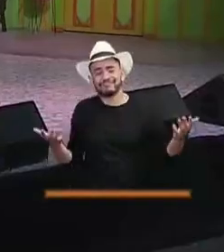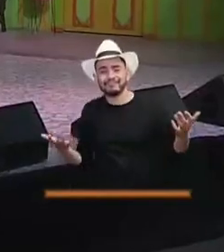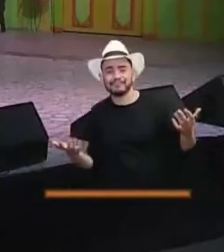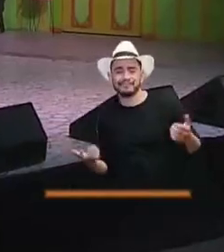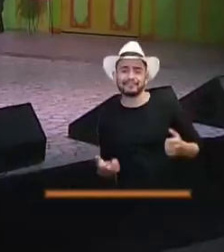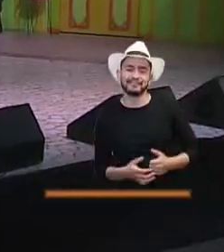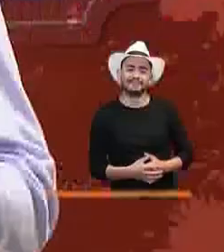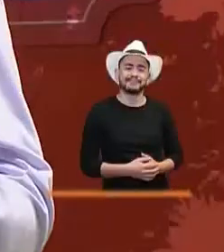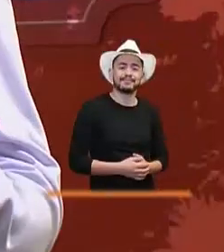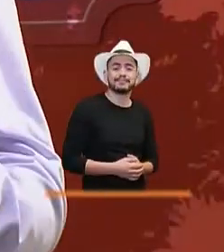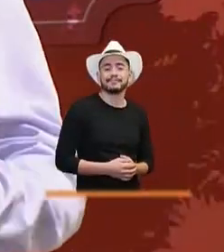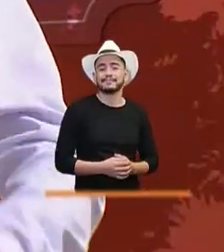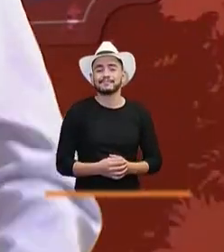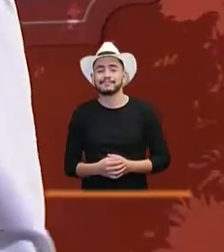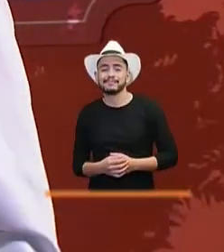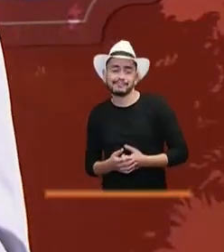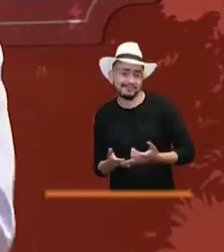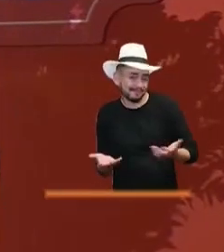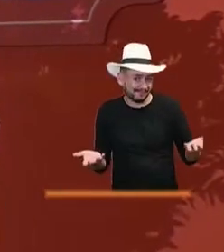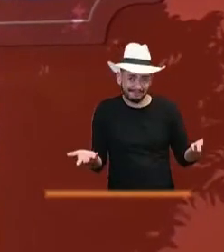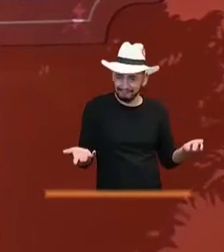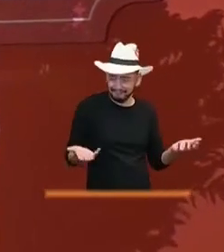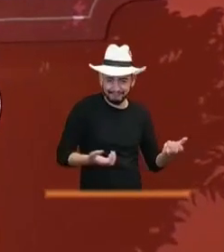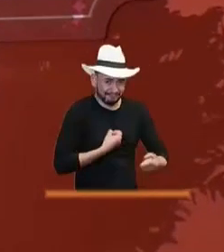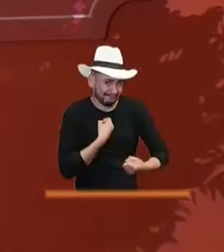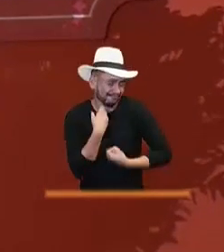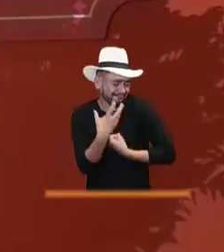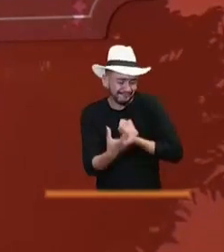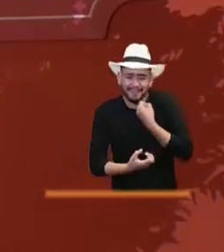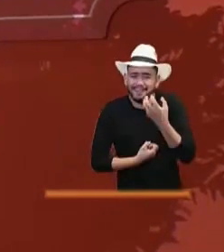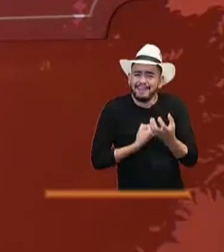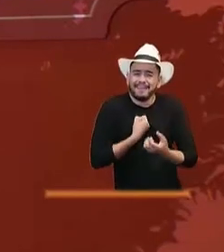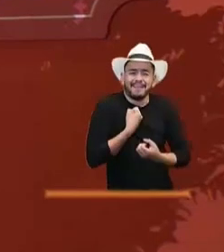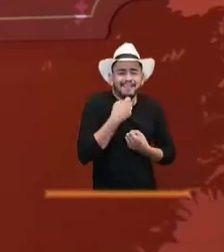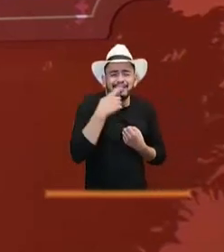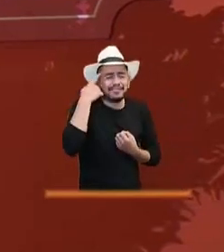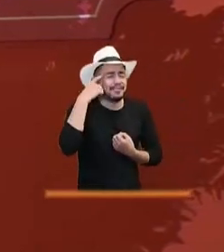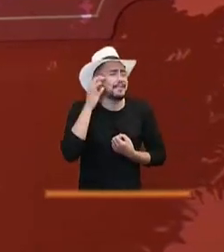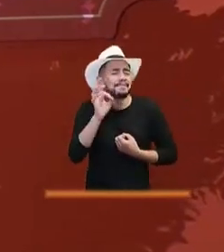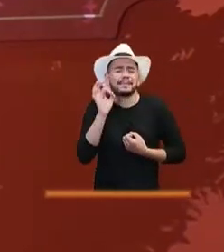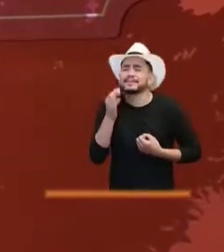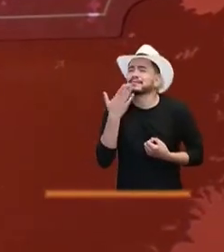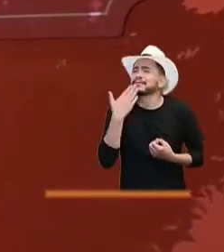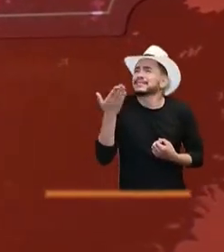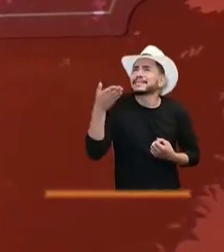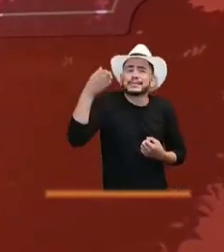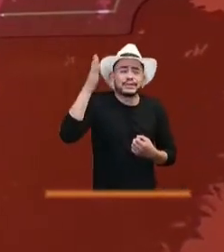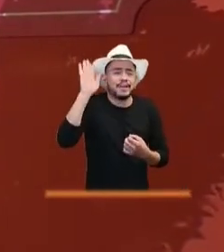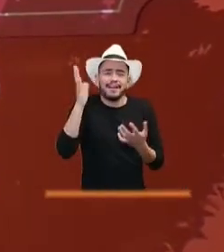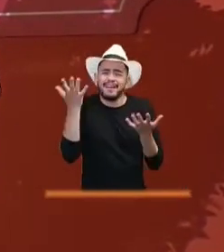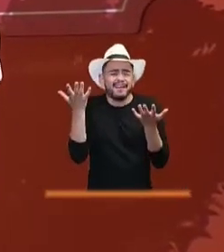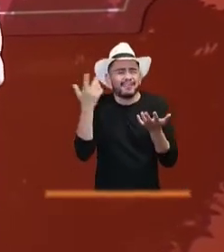El problema es que si hablo hoy de algún amor pasado, lo más